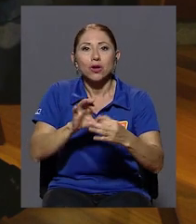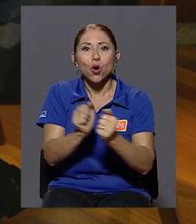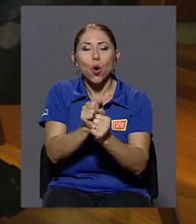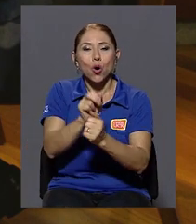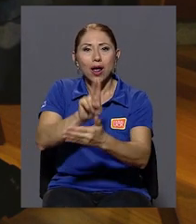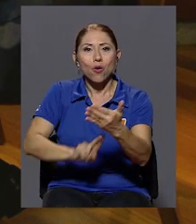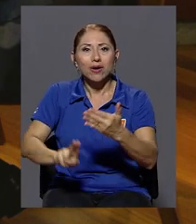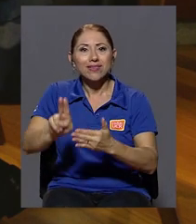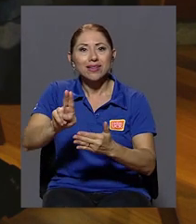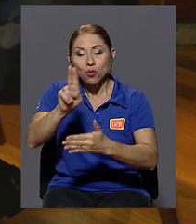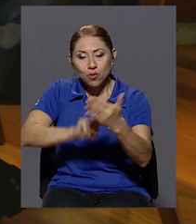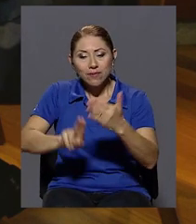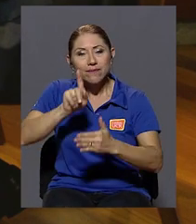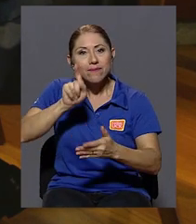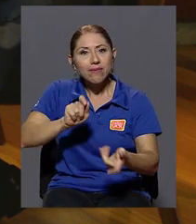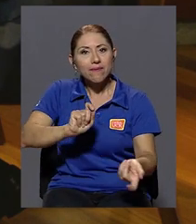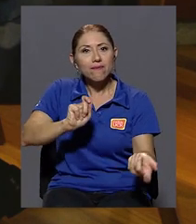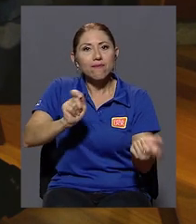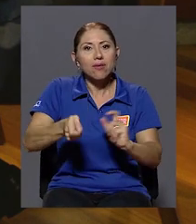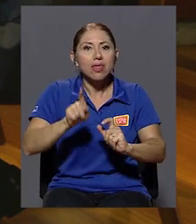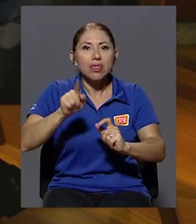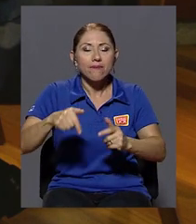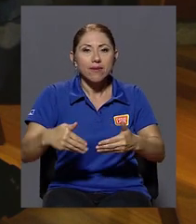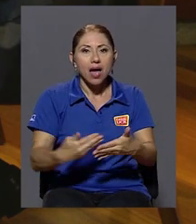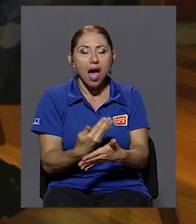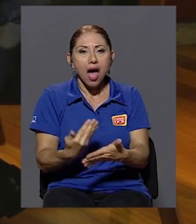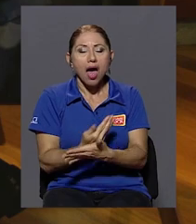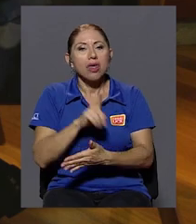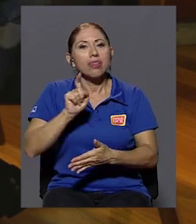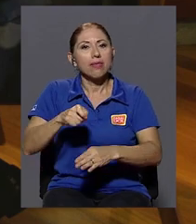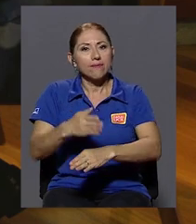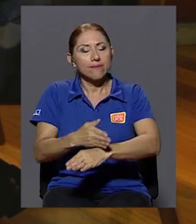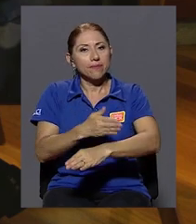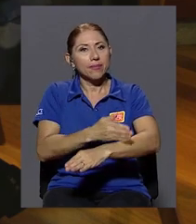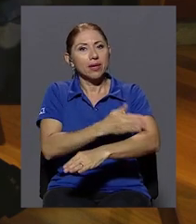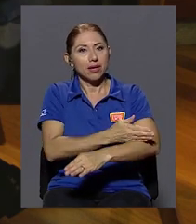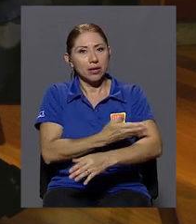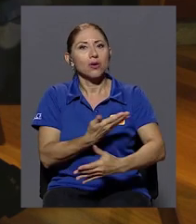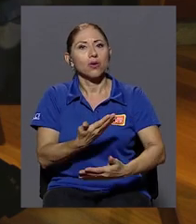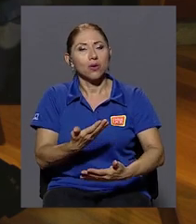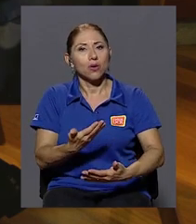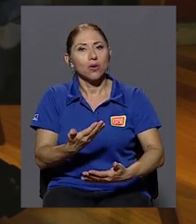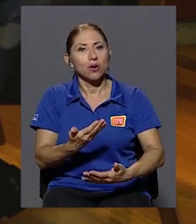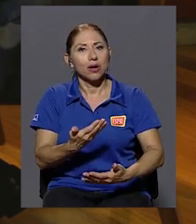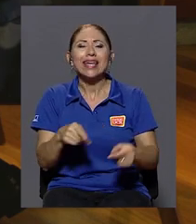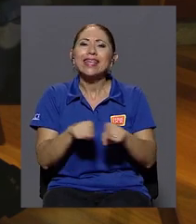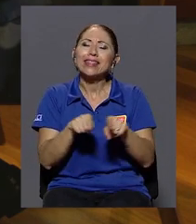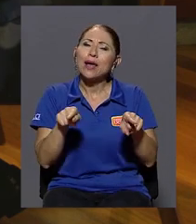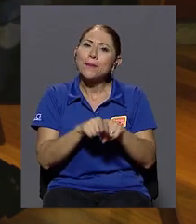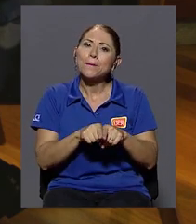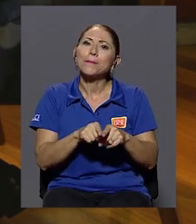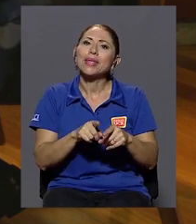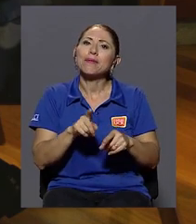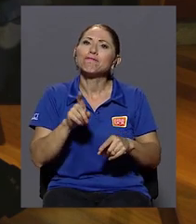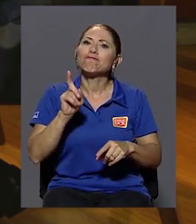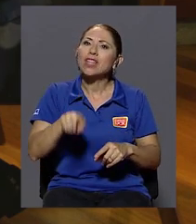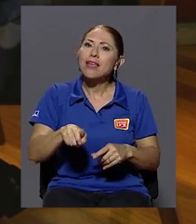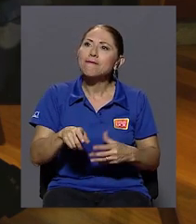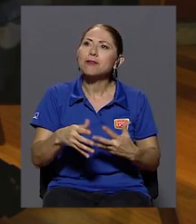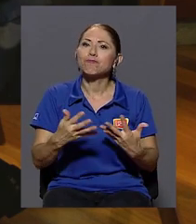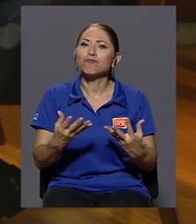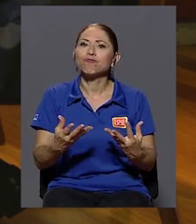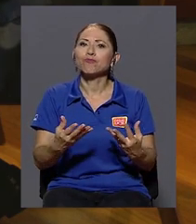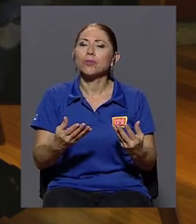universidad. La universidad tiene que cambiar, tiene que actualizarse, tiene que mejorar. Y también tiene que haber,